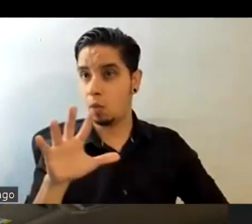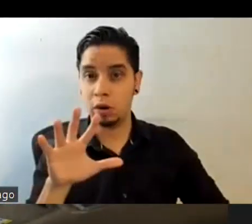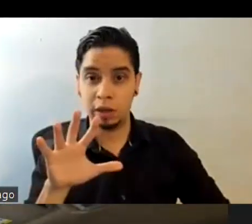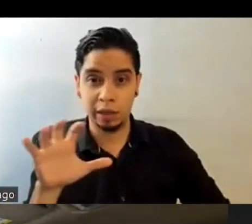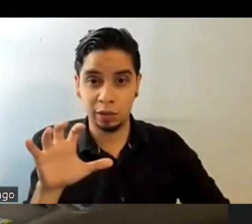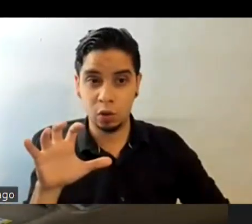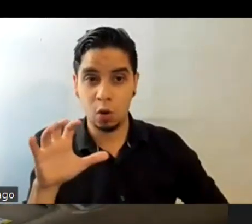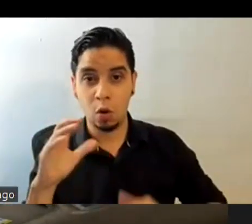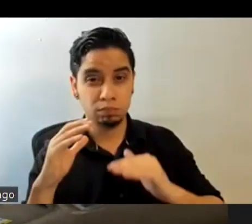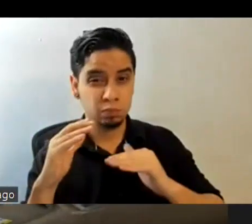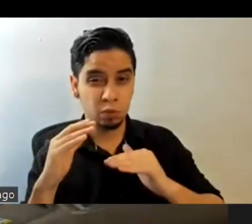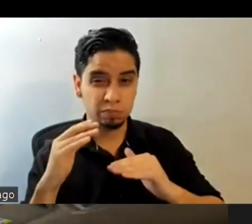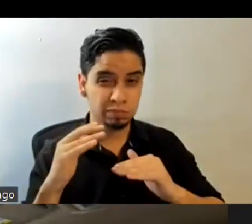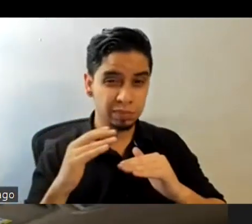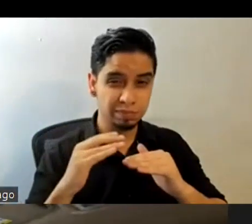dejo, Adriana.